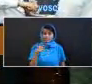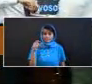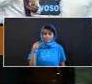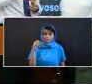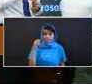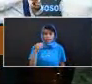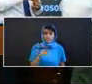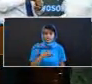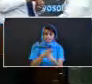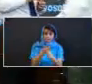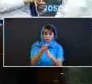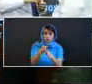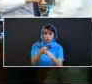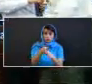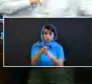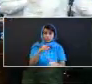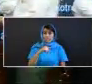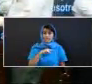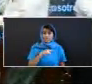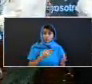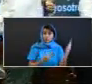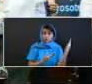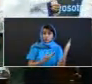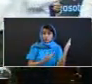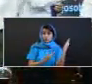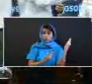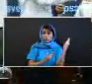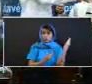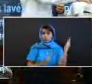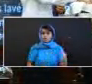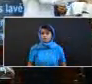servidos nuestros hermanos. Amén.